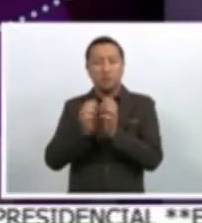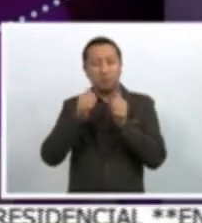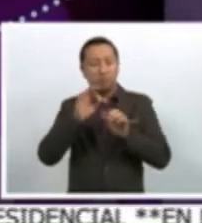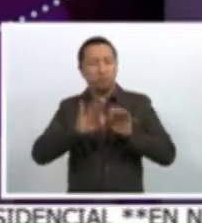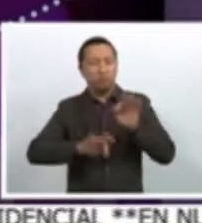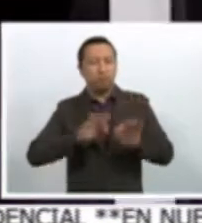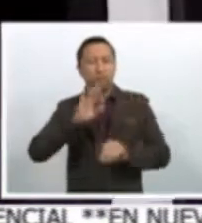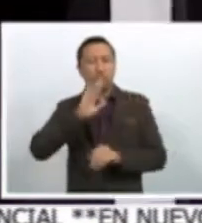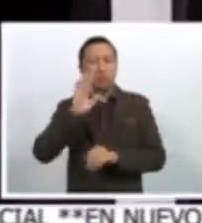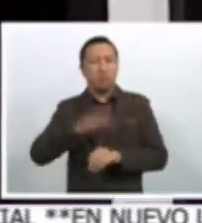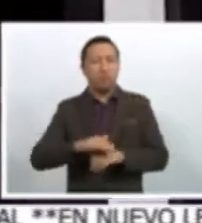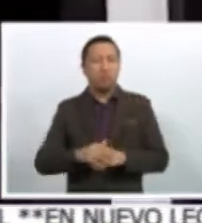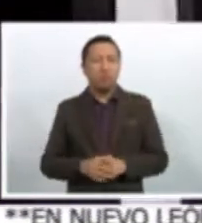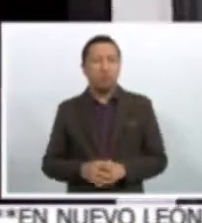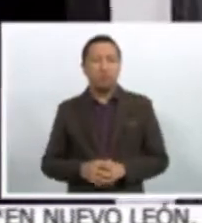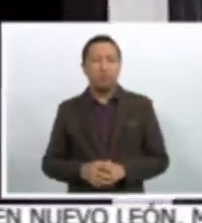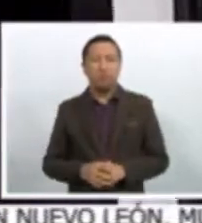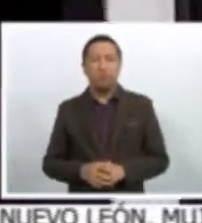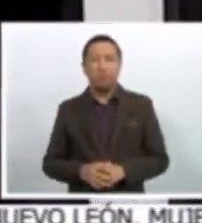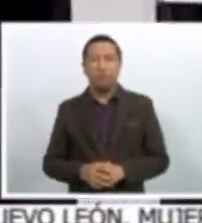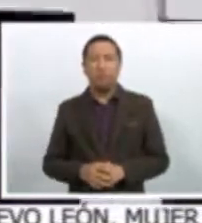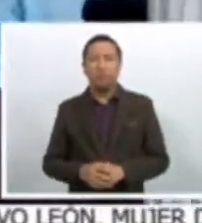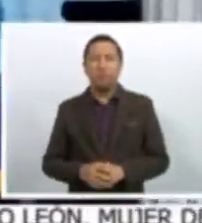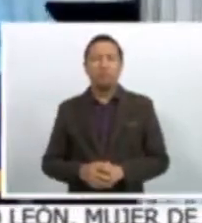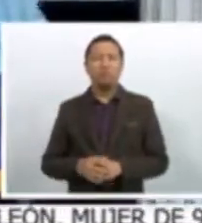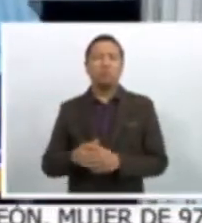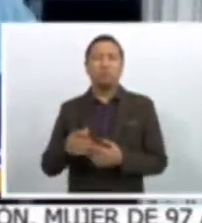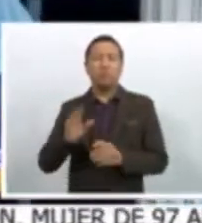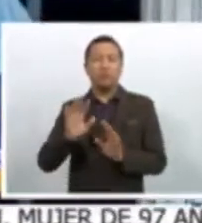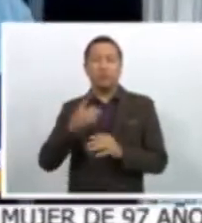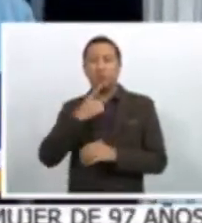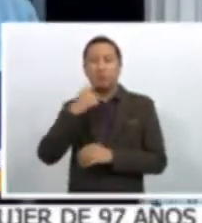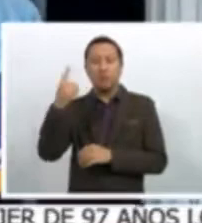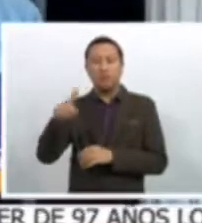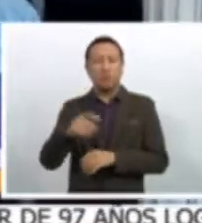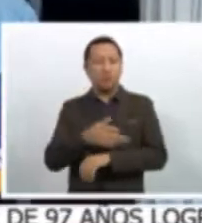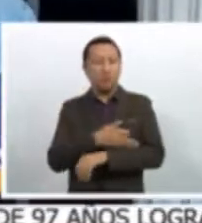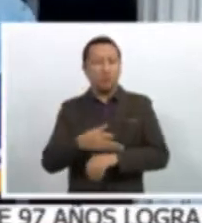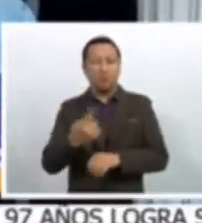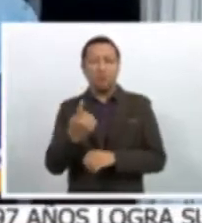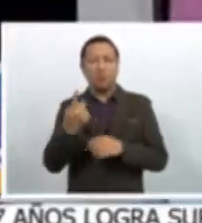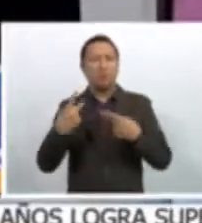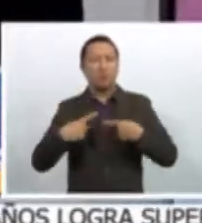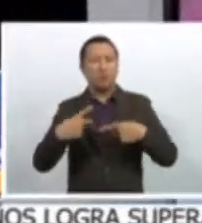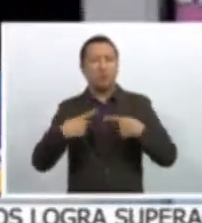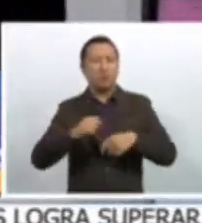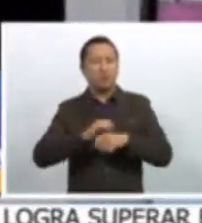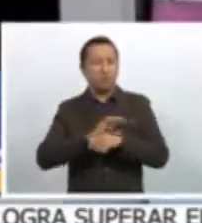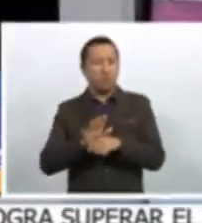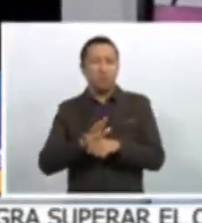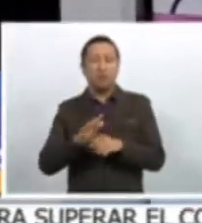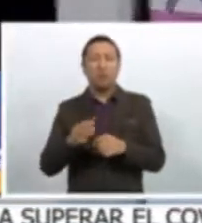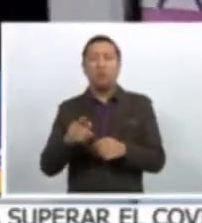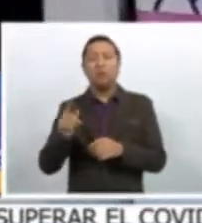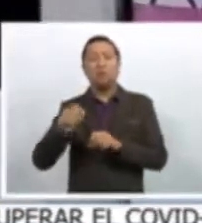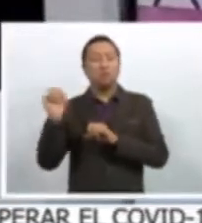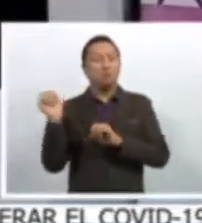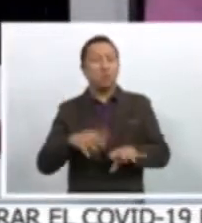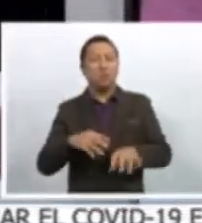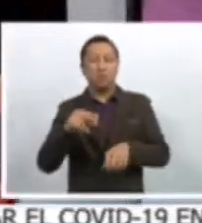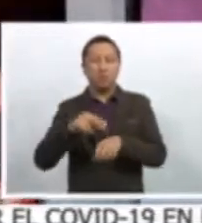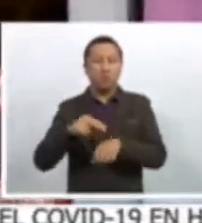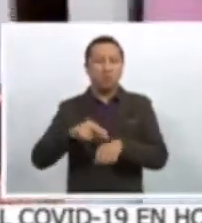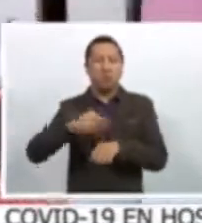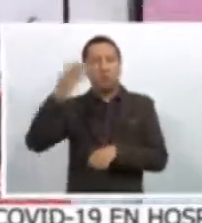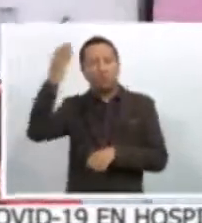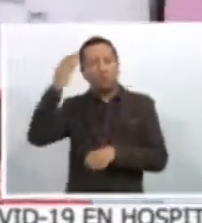historia. Una supuesta negligencia médica fue denunciada por familiares de un paciente COVID que ha padecido del abandono de médicos y enfermeras